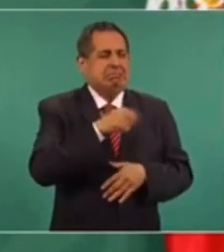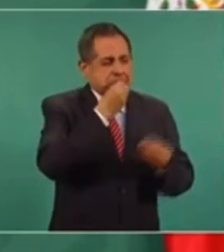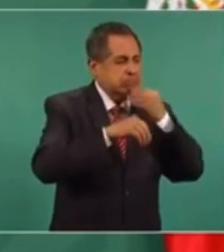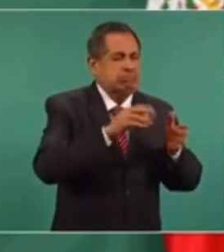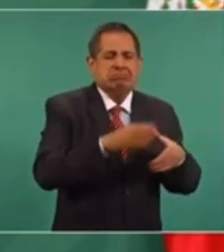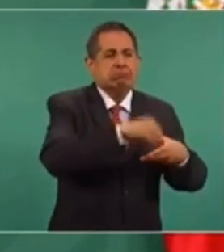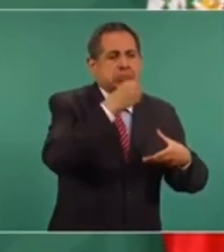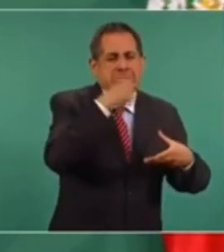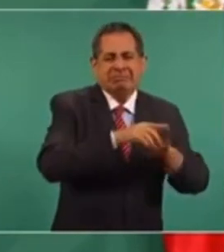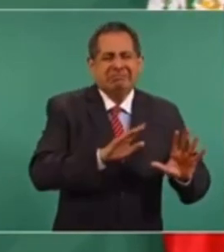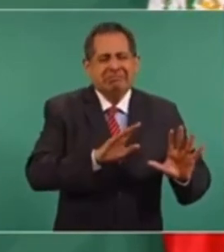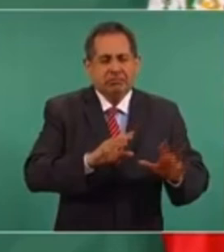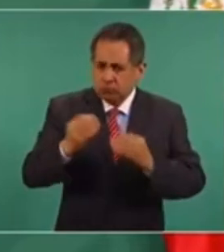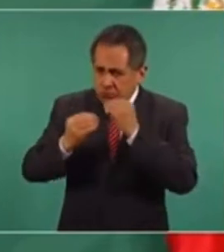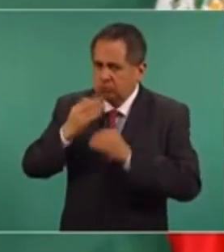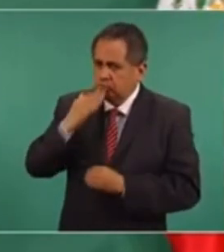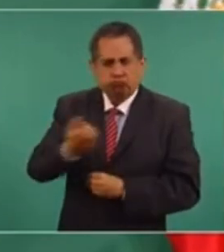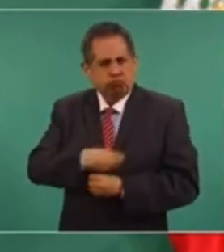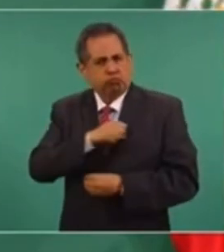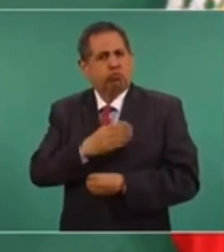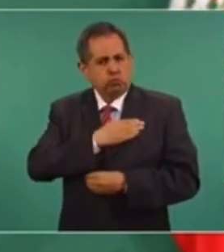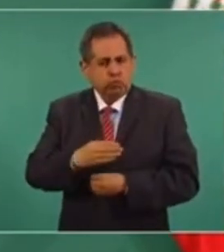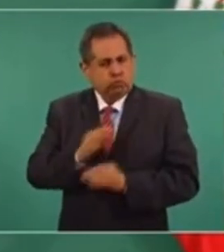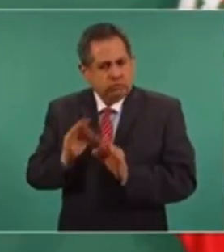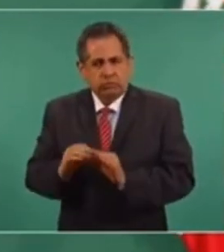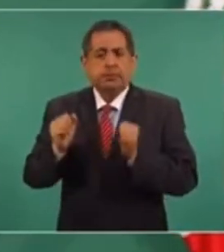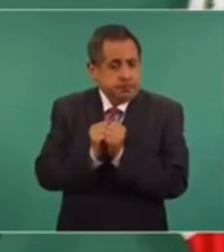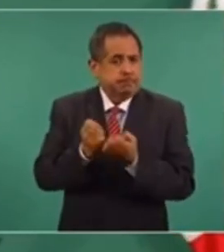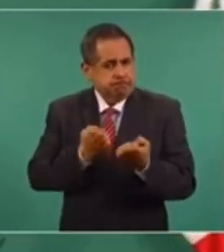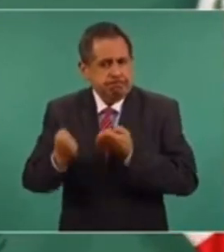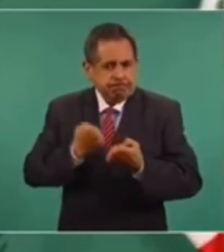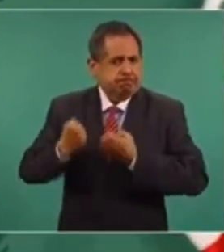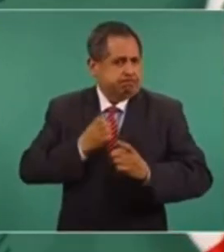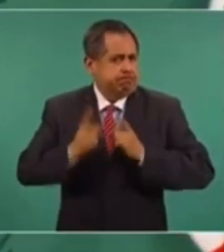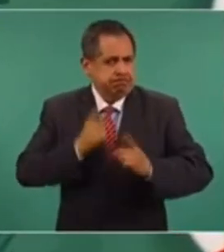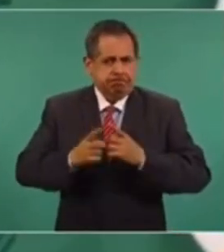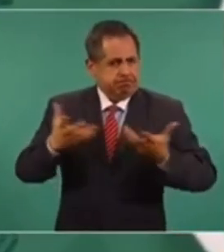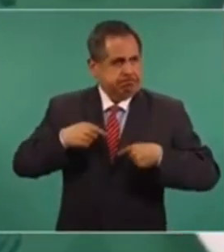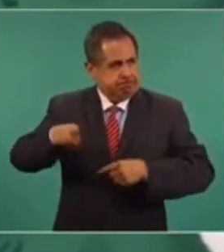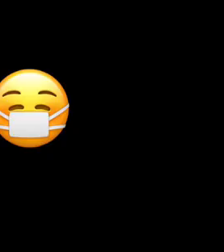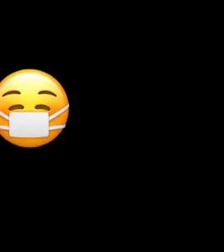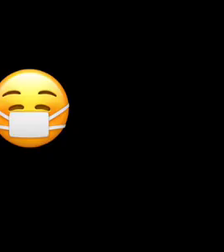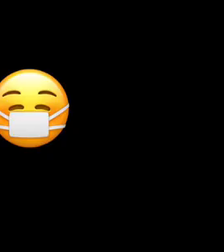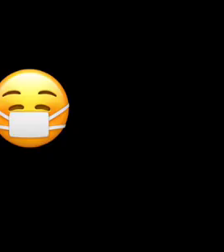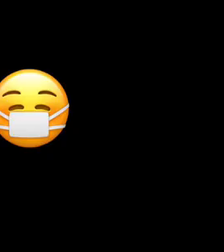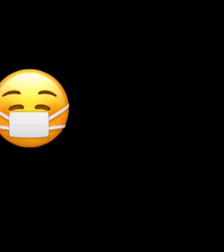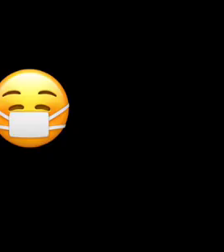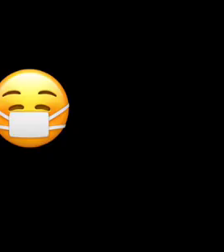nutrirnos bien y ejercitarnos, hacer deporte.